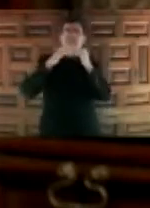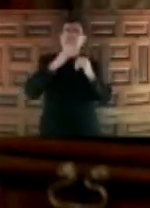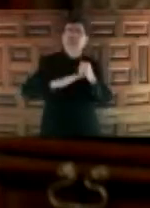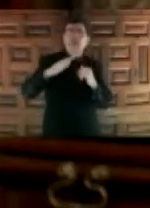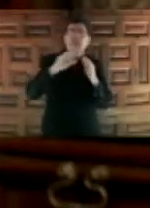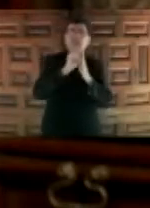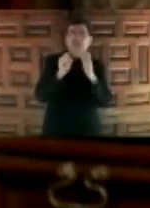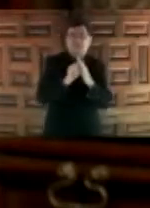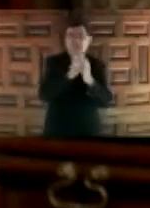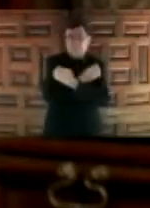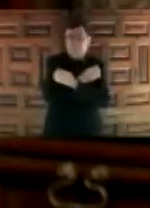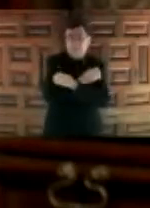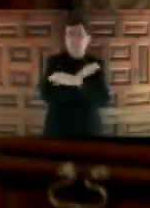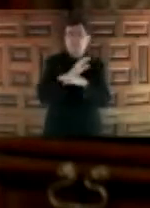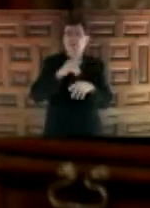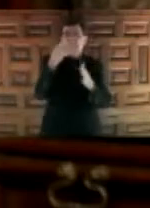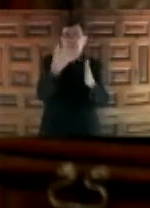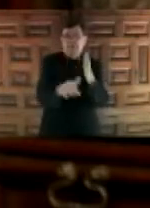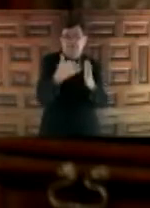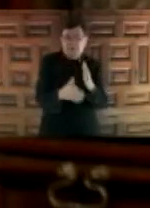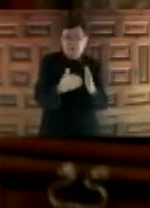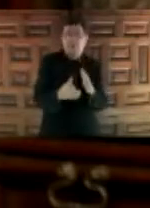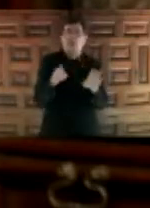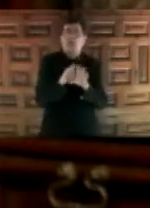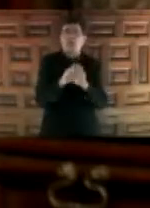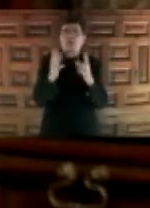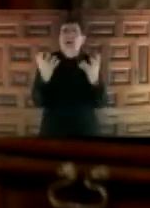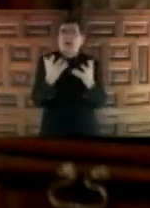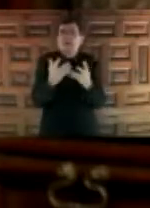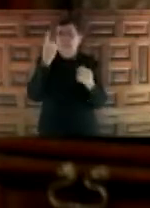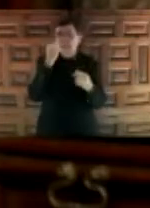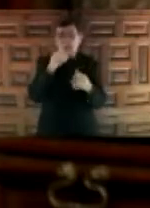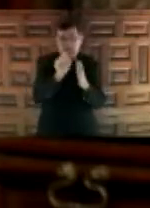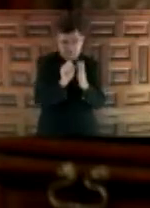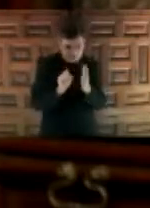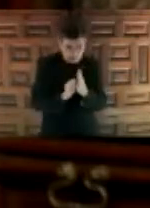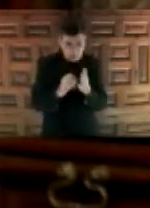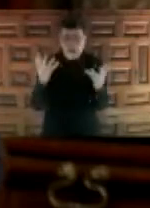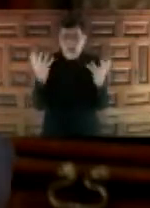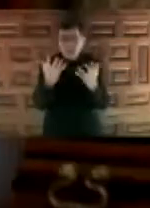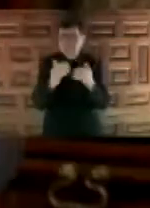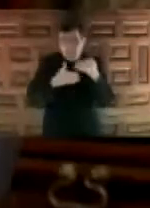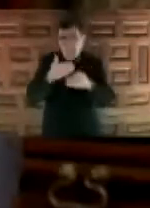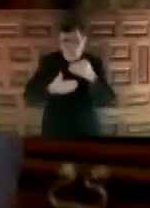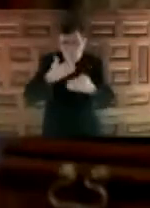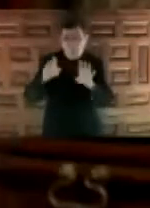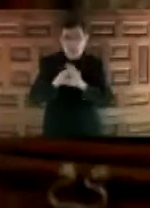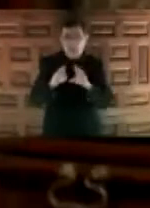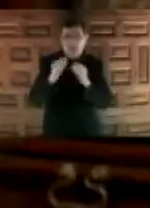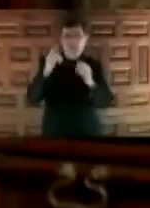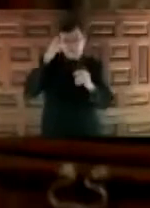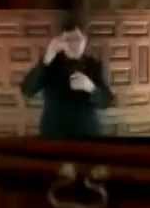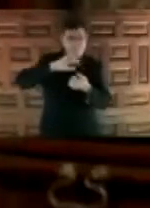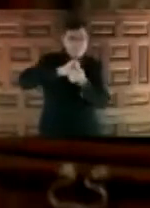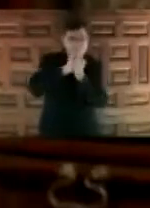sistema educativo mexicano, porque eso nos está faltando. ¿Cómo le hacemos para que el sistema crezca, madure, se